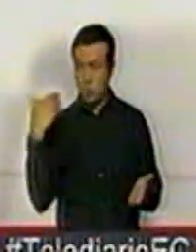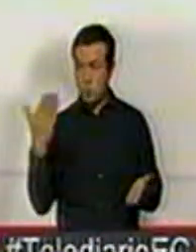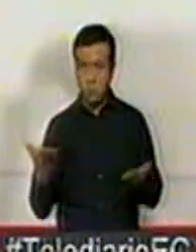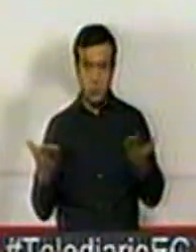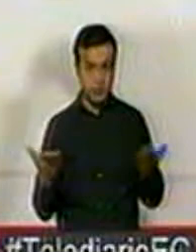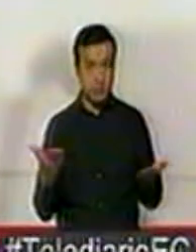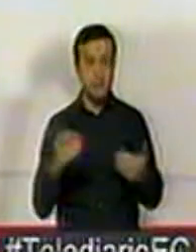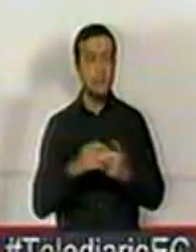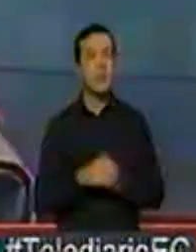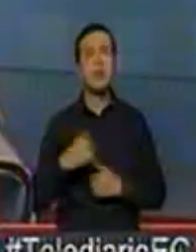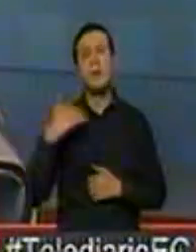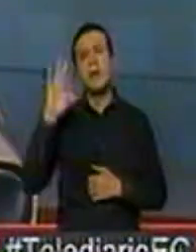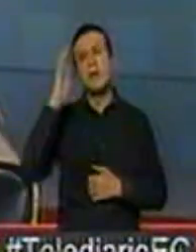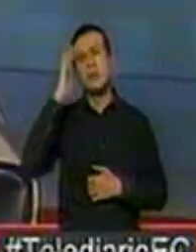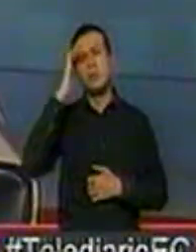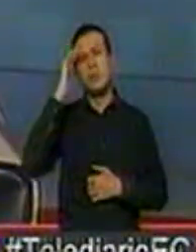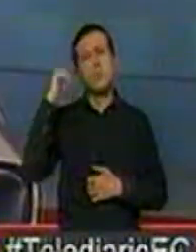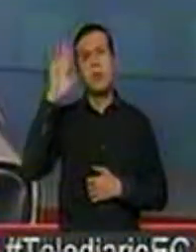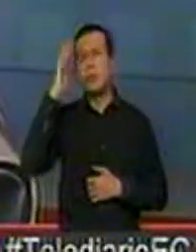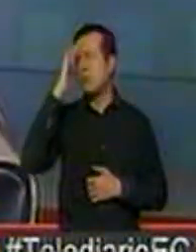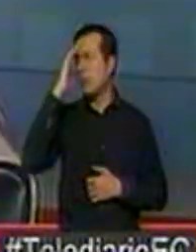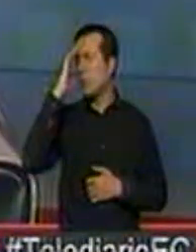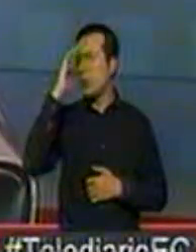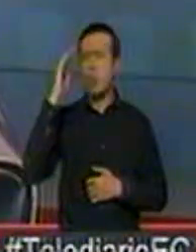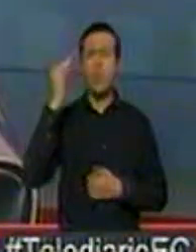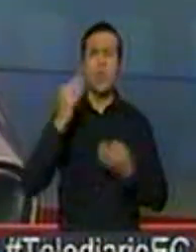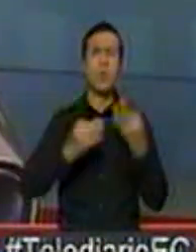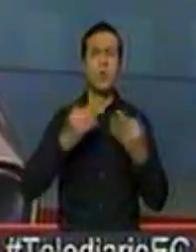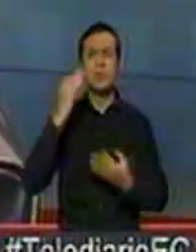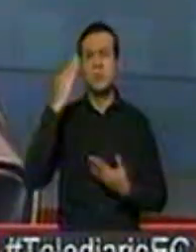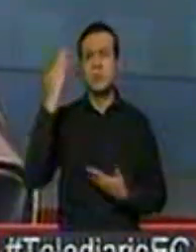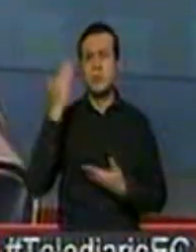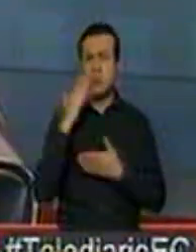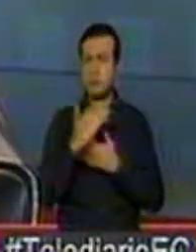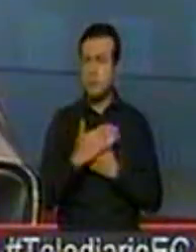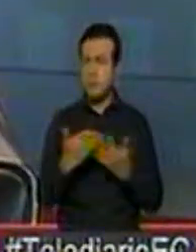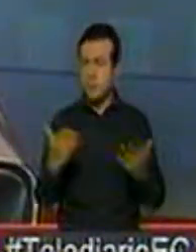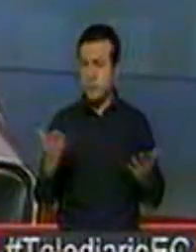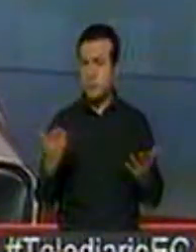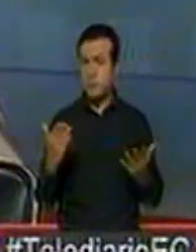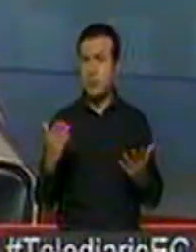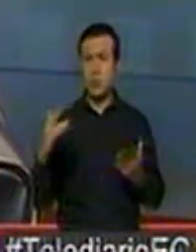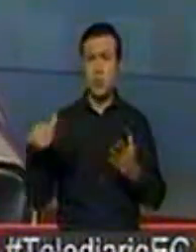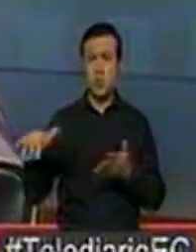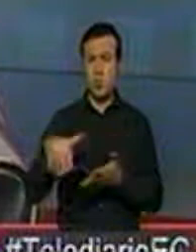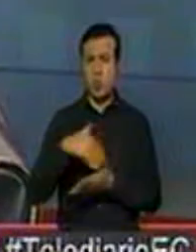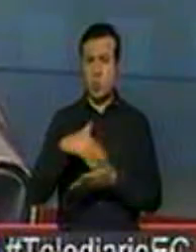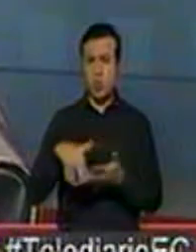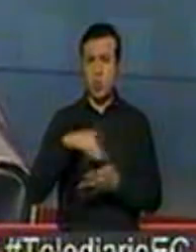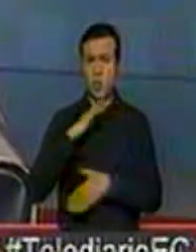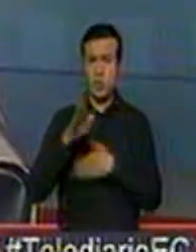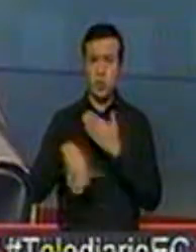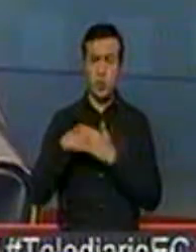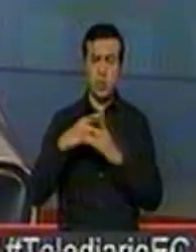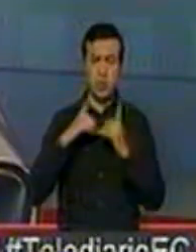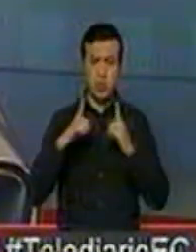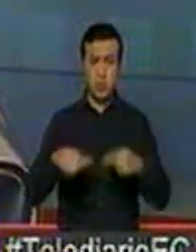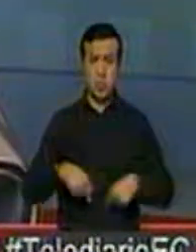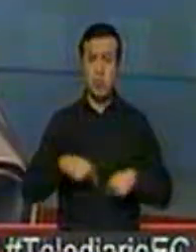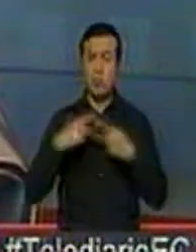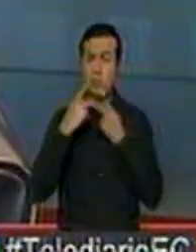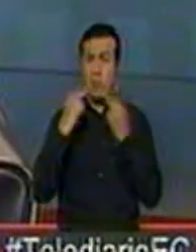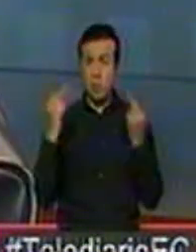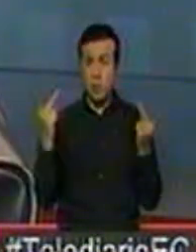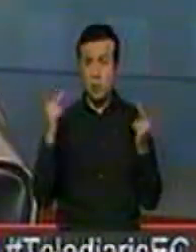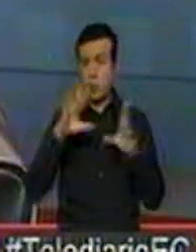mí lo que también me preocupa en especial de este juicio político es que se está poniendo en tela de juicio el sistema de salud pública